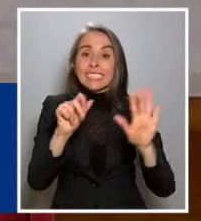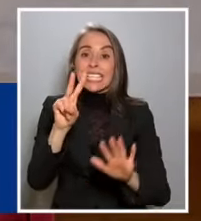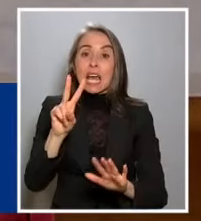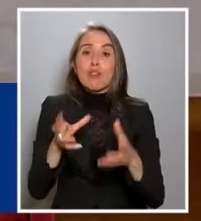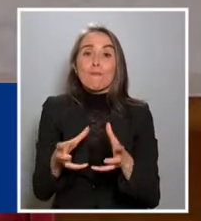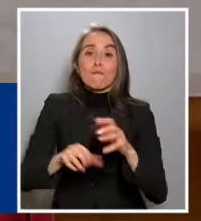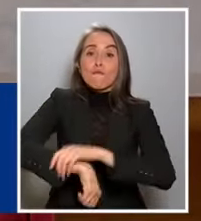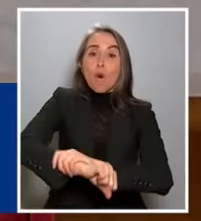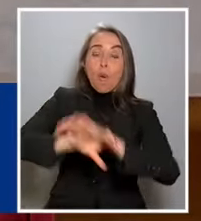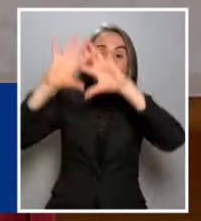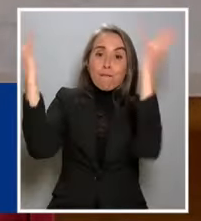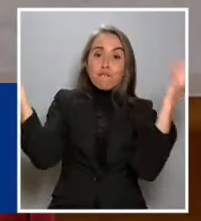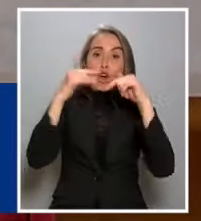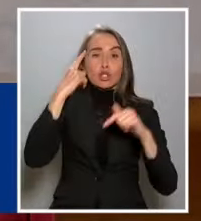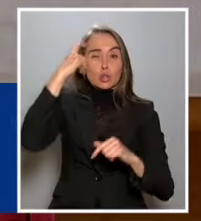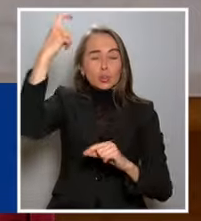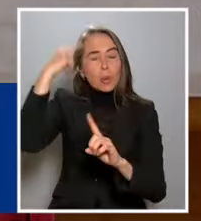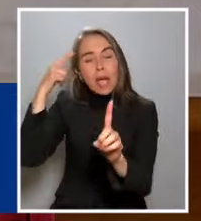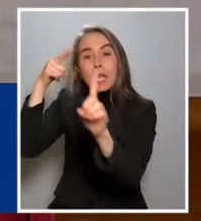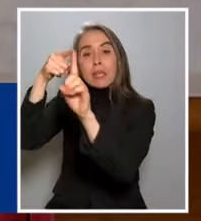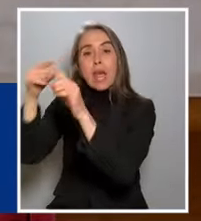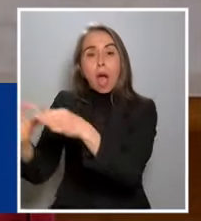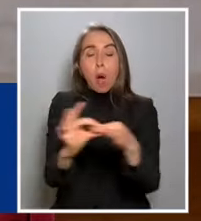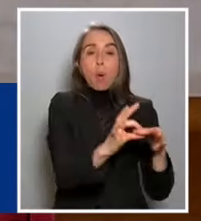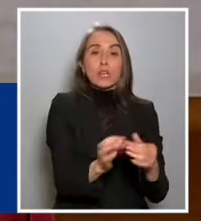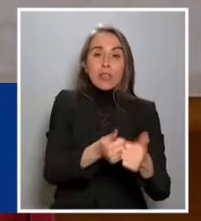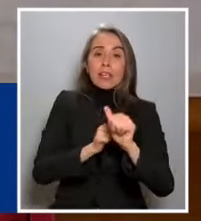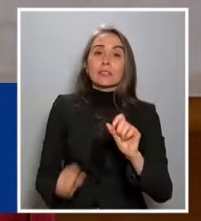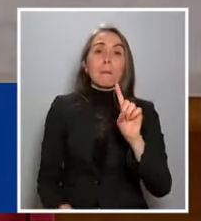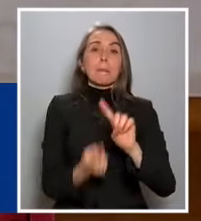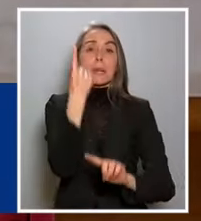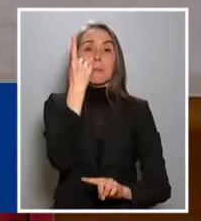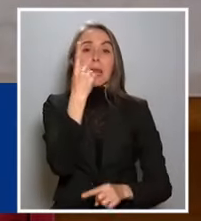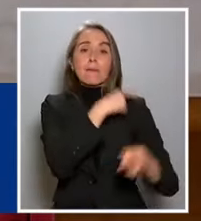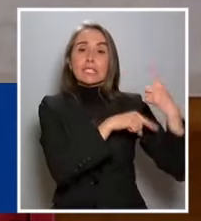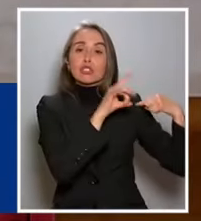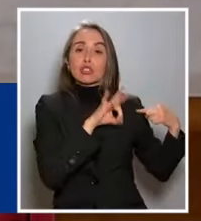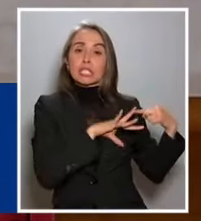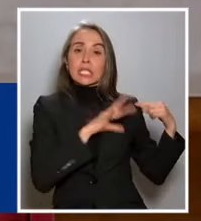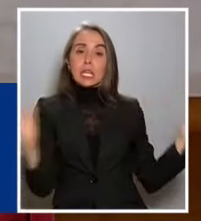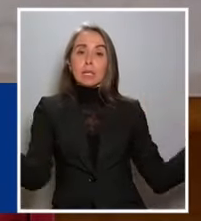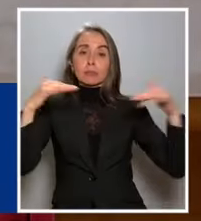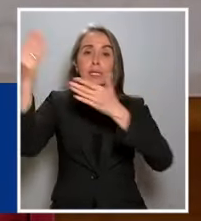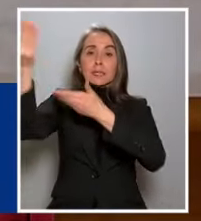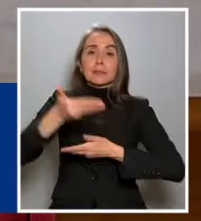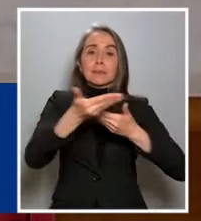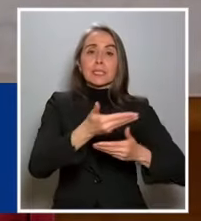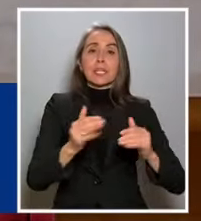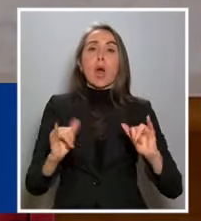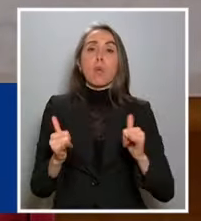invitar a soñar alto y a unirnos por este hermoso desafío de ser por primera vez en nuestra historia anfitriones de unos Juegos Olímpicos.